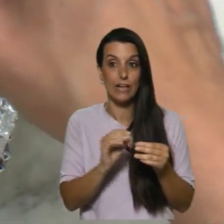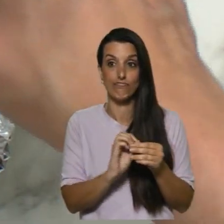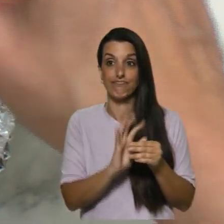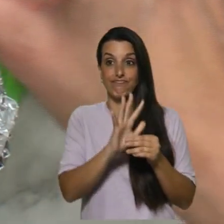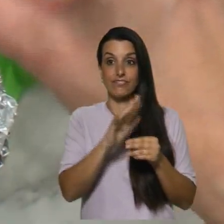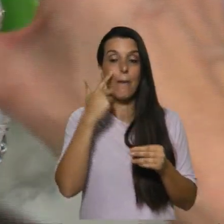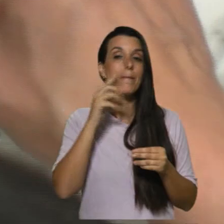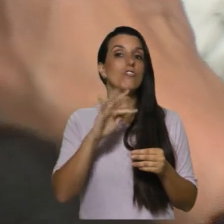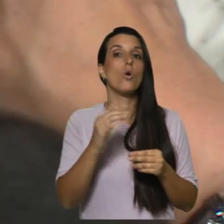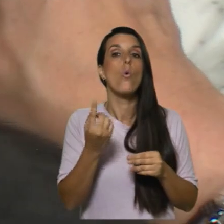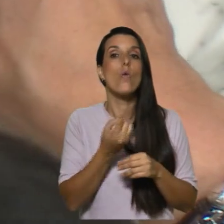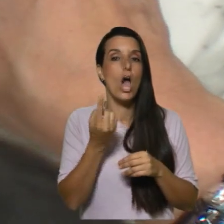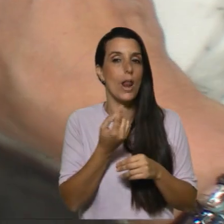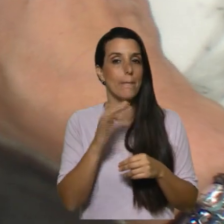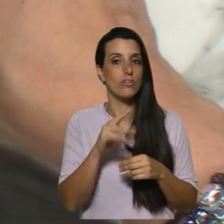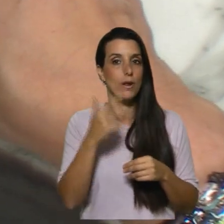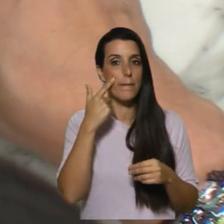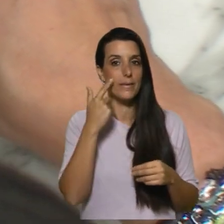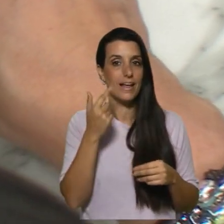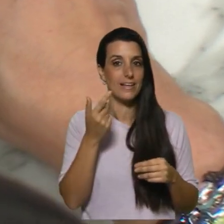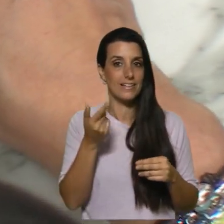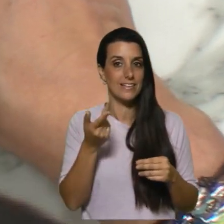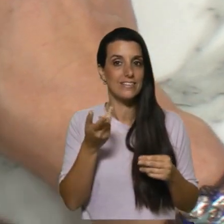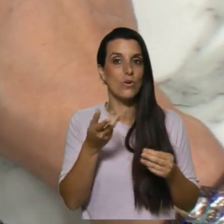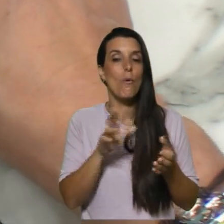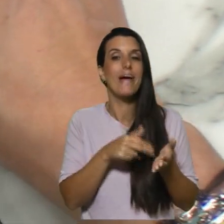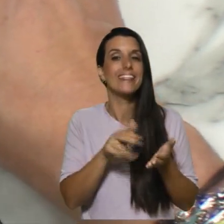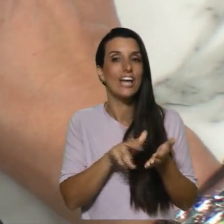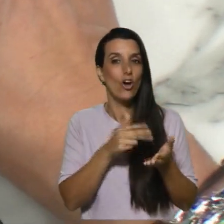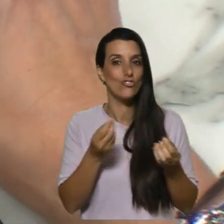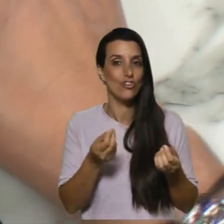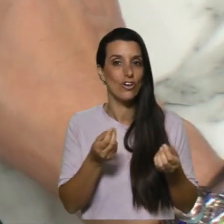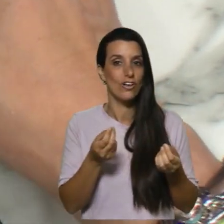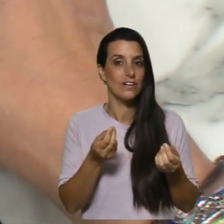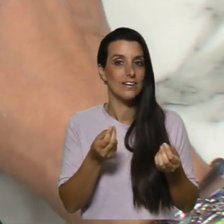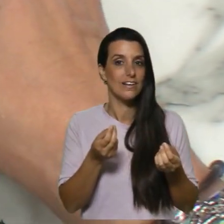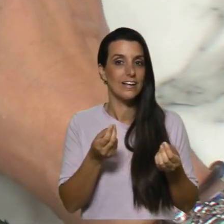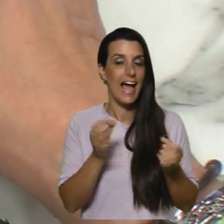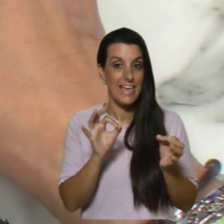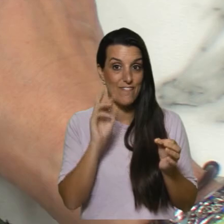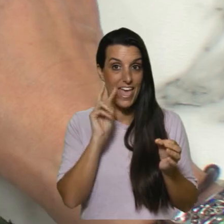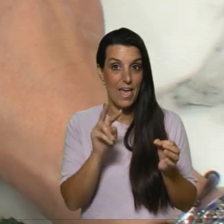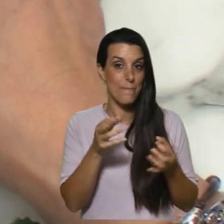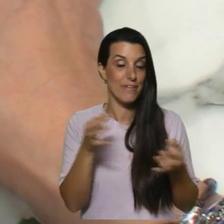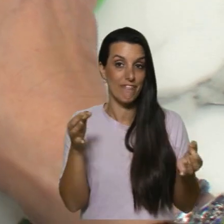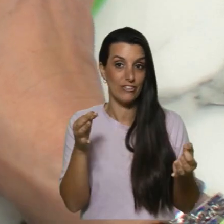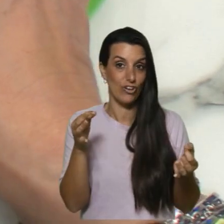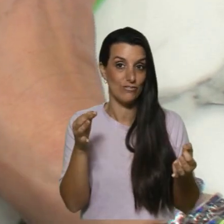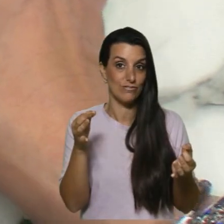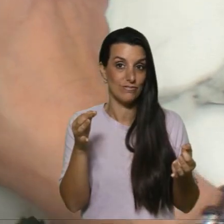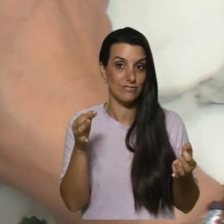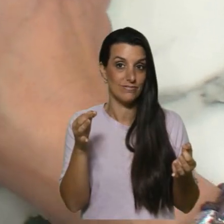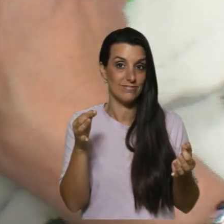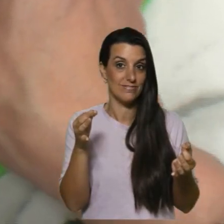como una hora, más o menos el tiempo que te lleva el pollo. Mirá, sacás y ves, te sale todo esto así. La pastita. A ver, ahí sí se ve, ahí se ve, mirá.